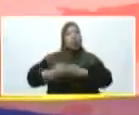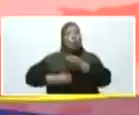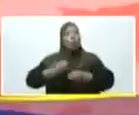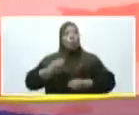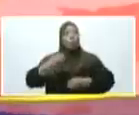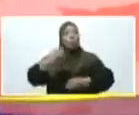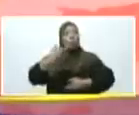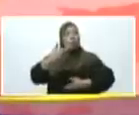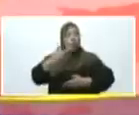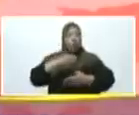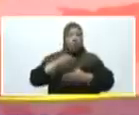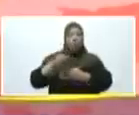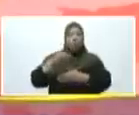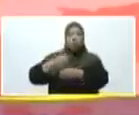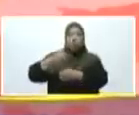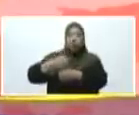funciones